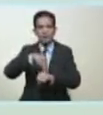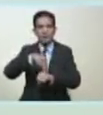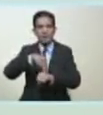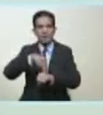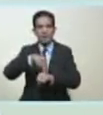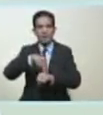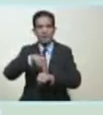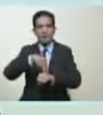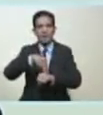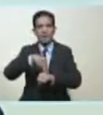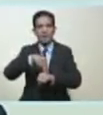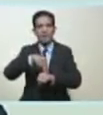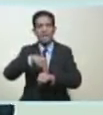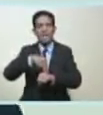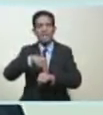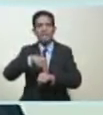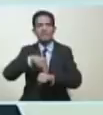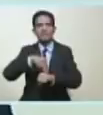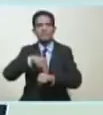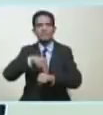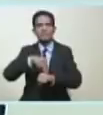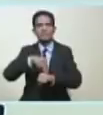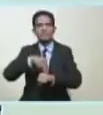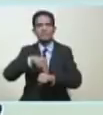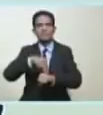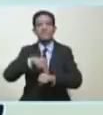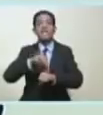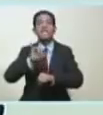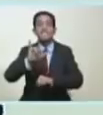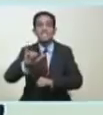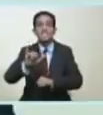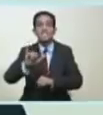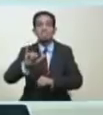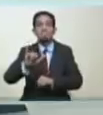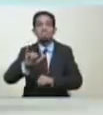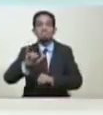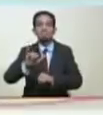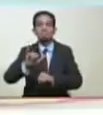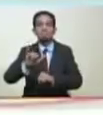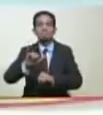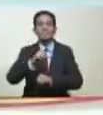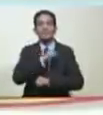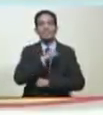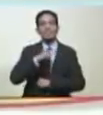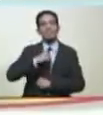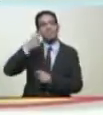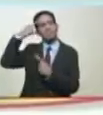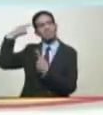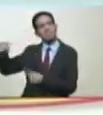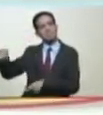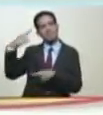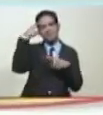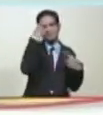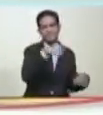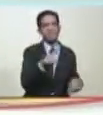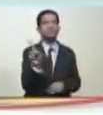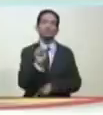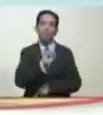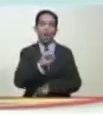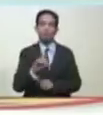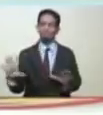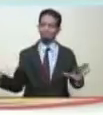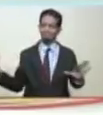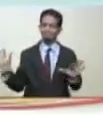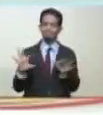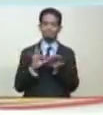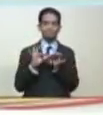y ceden los egoísmos, las diatribas, las mezquindades, las individualidades, el individualismo, y ponemos a Venezuela